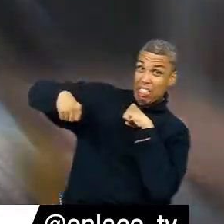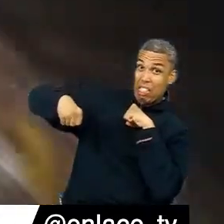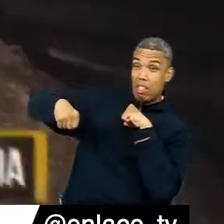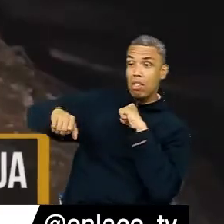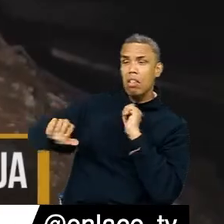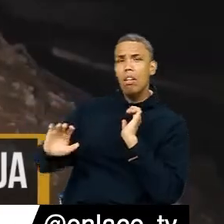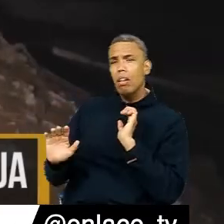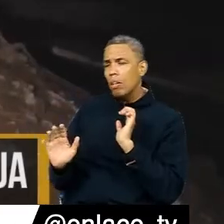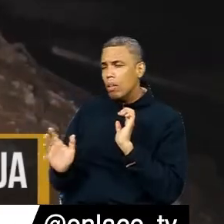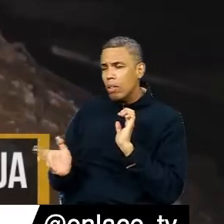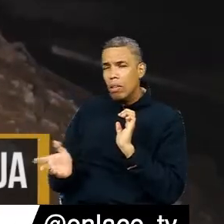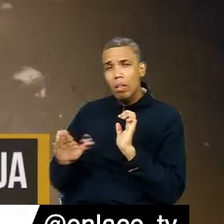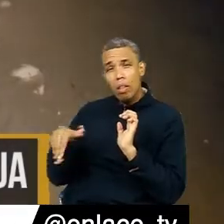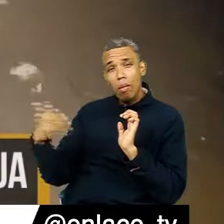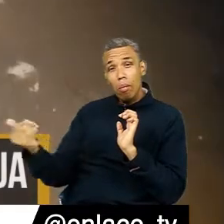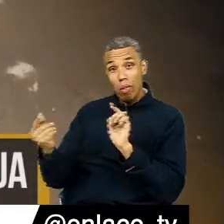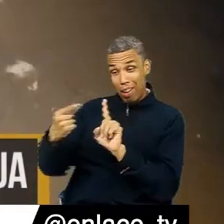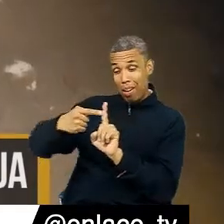de fuego.